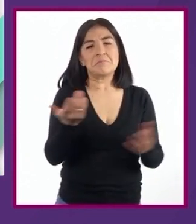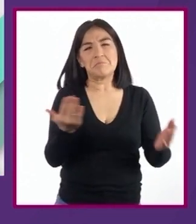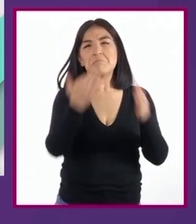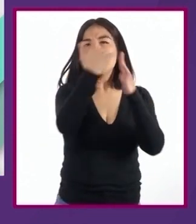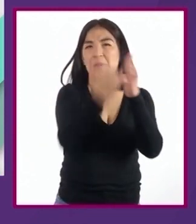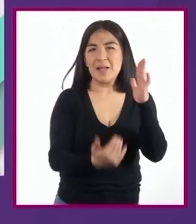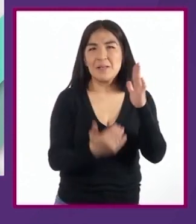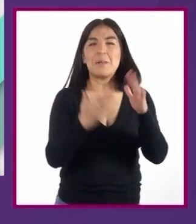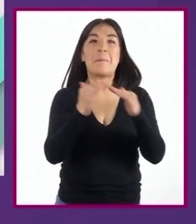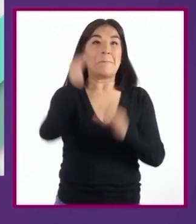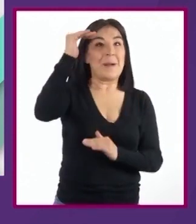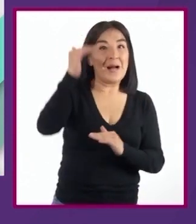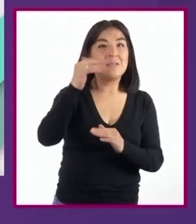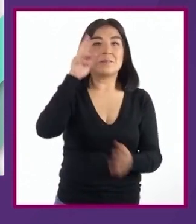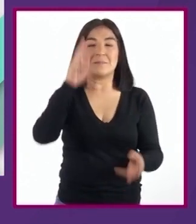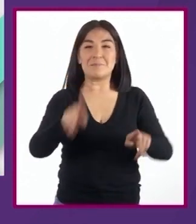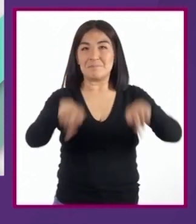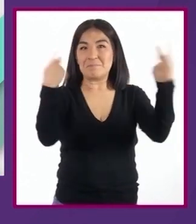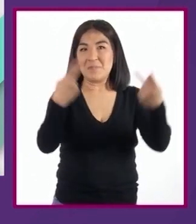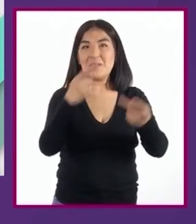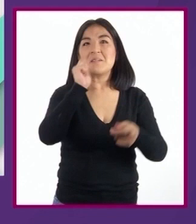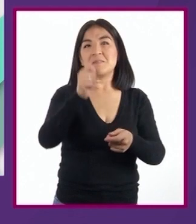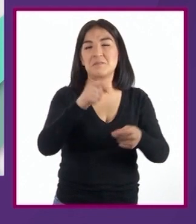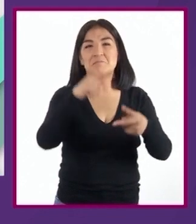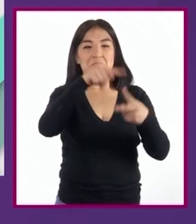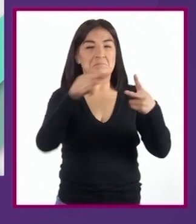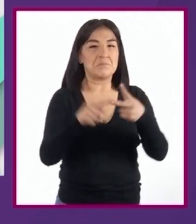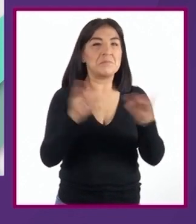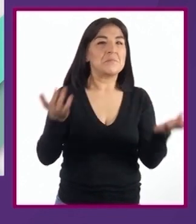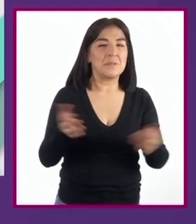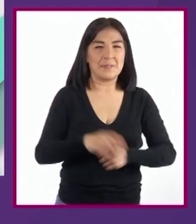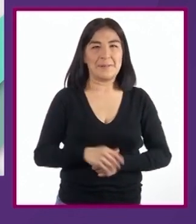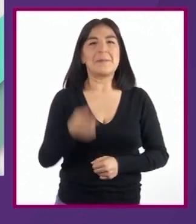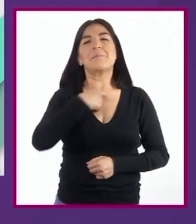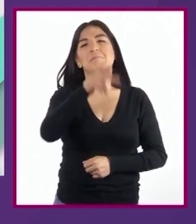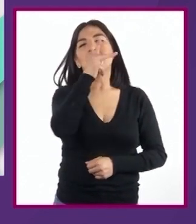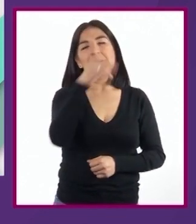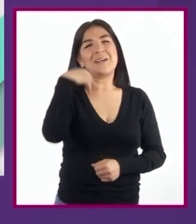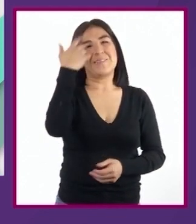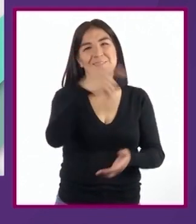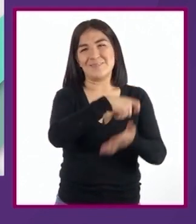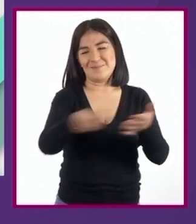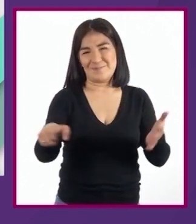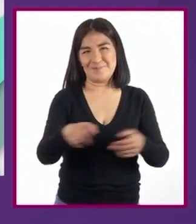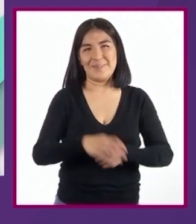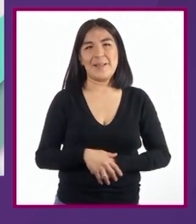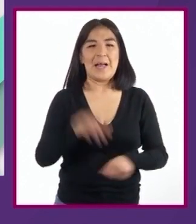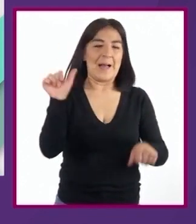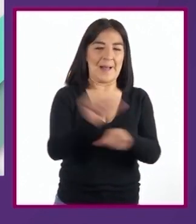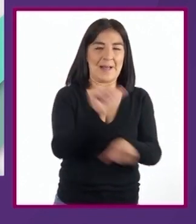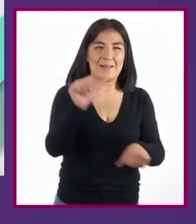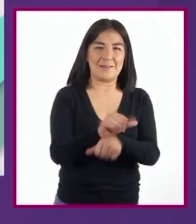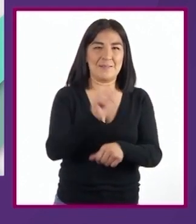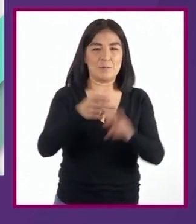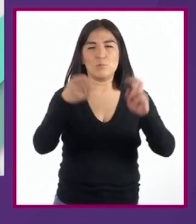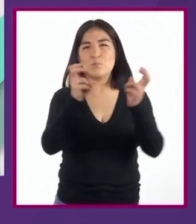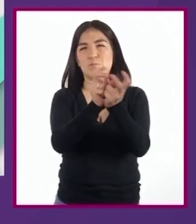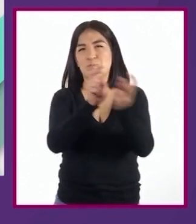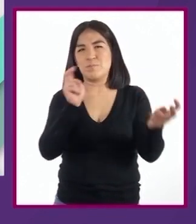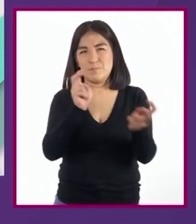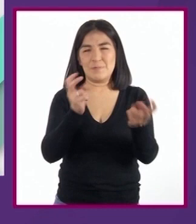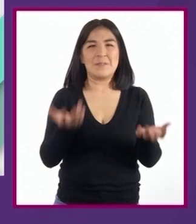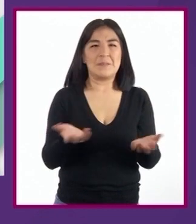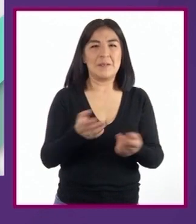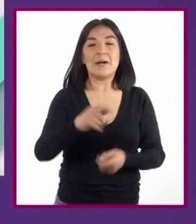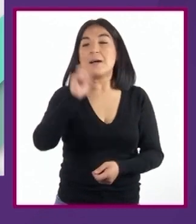menos vendida de los dos tipos? Si mi papá quiere comprar una camioneta y se guía